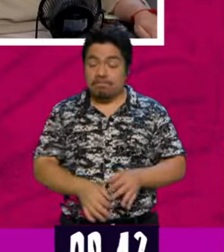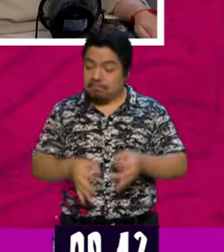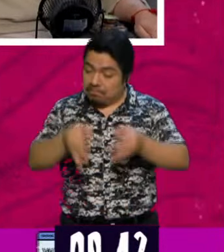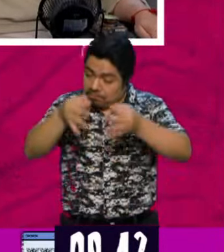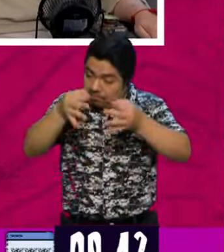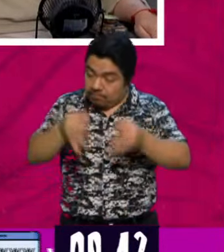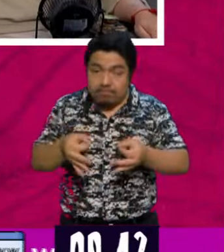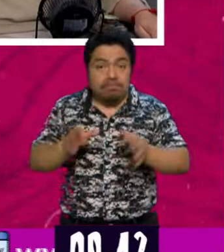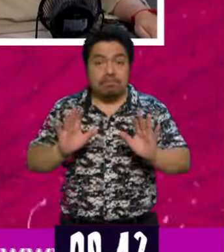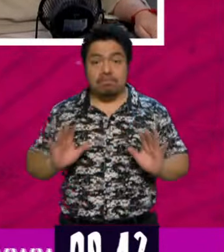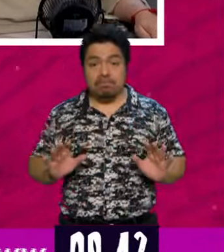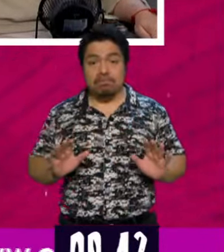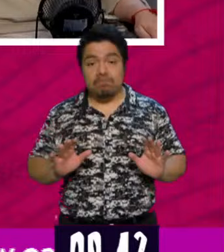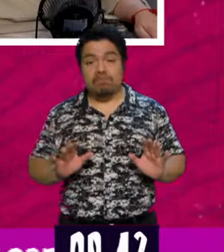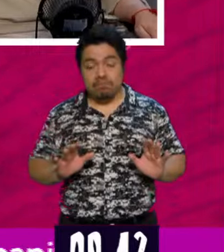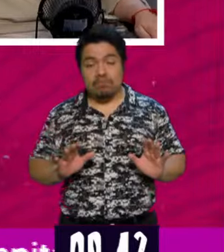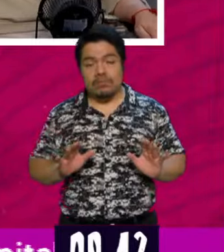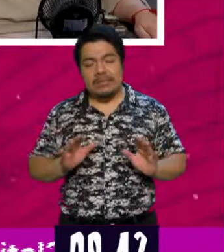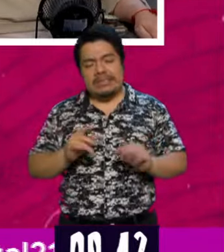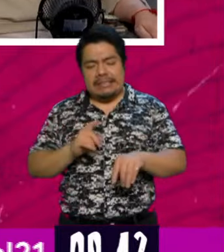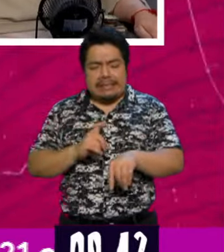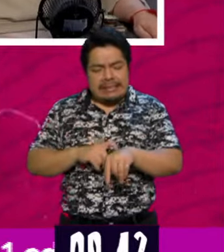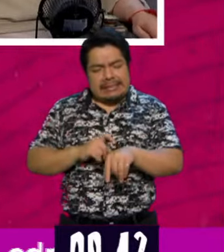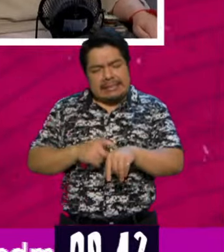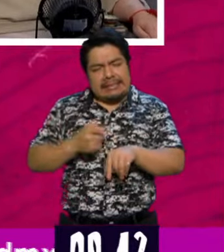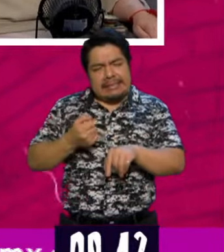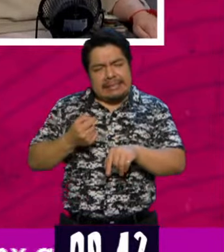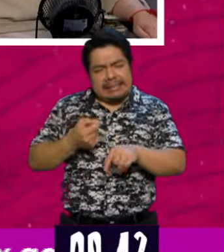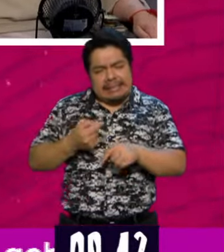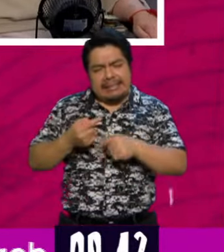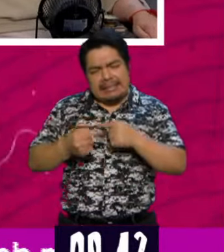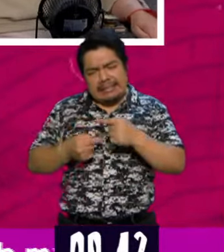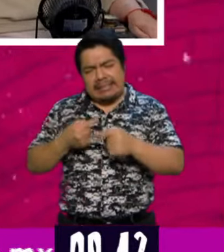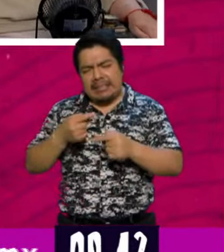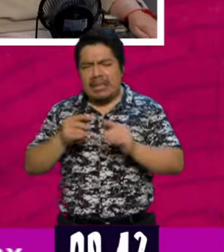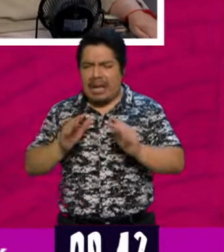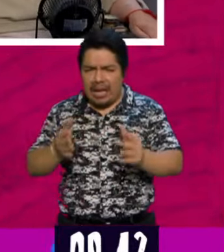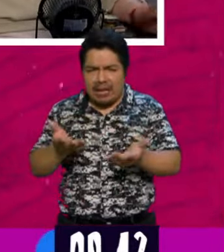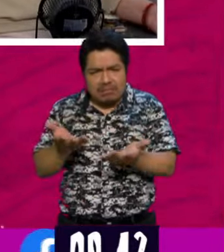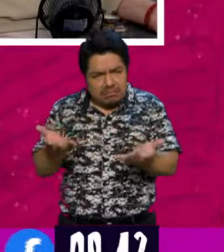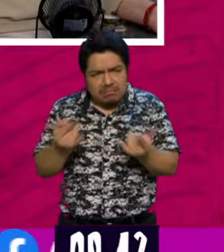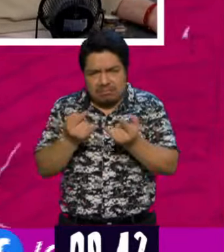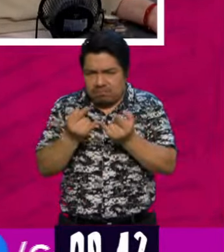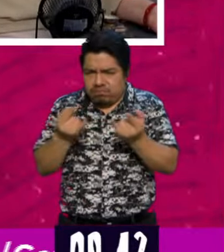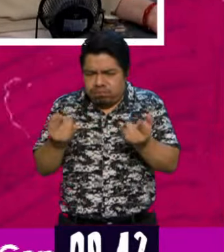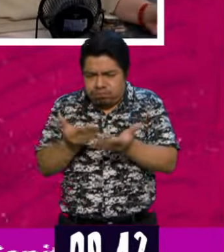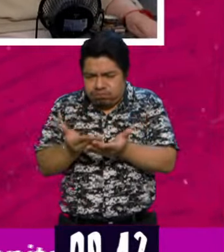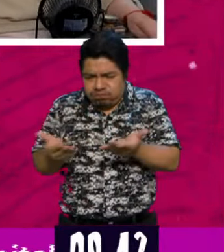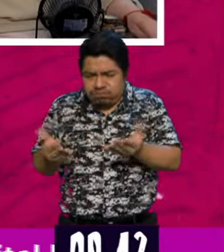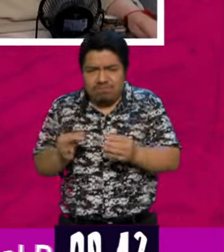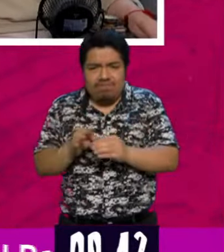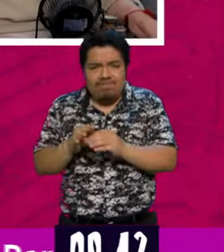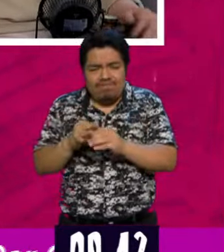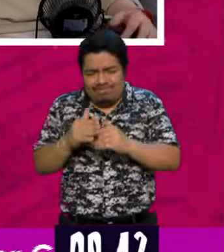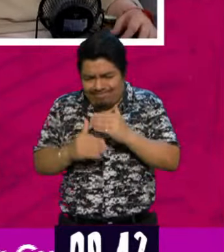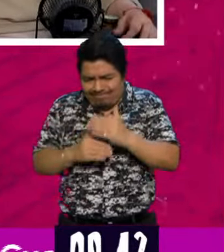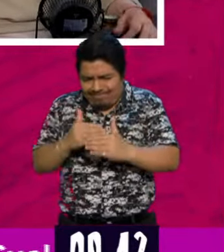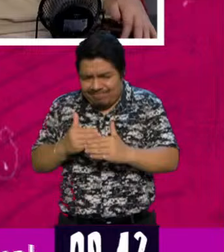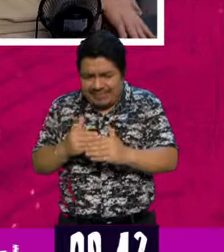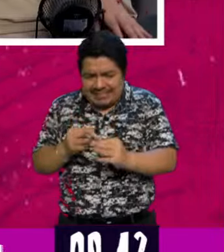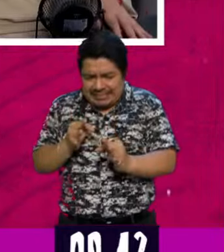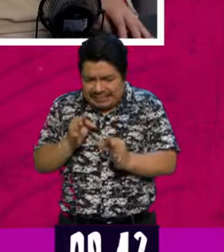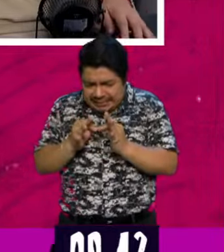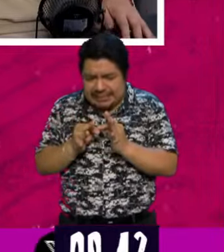sí, francamente, con retrasos, pero bueno, habrá que tomar la dimensión de este proceso,